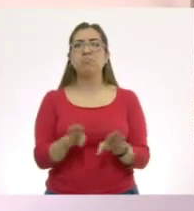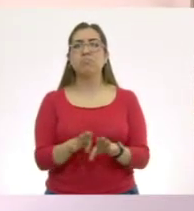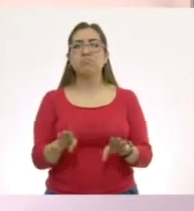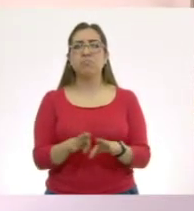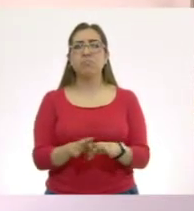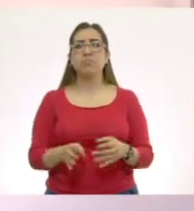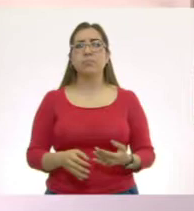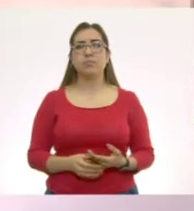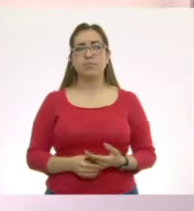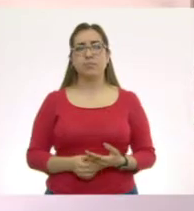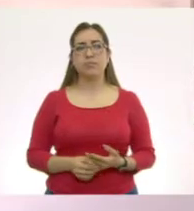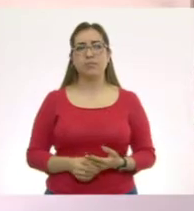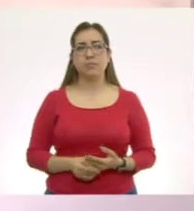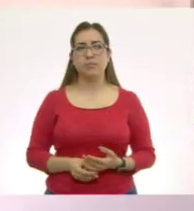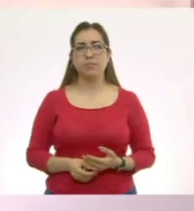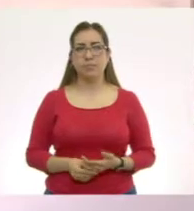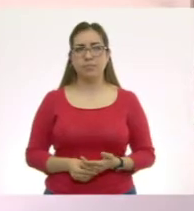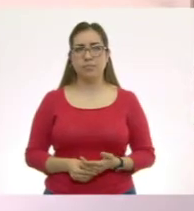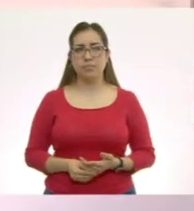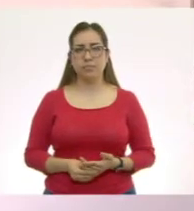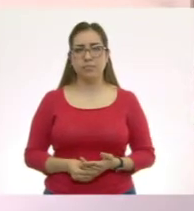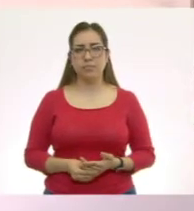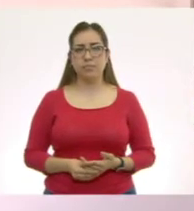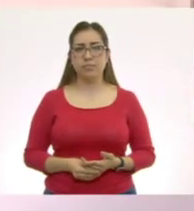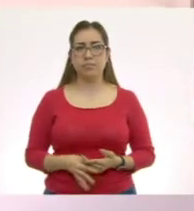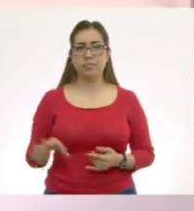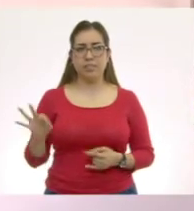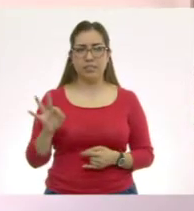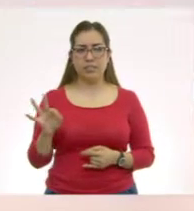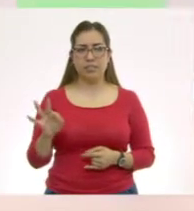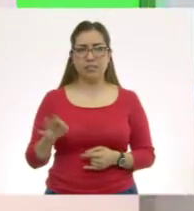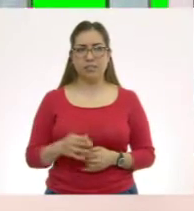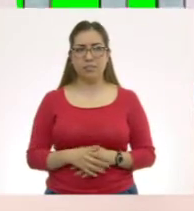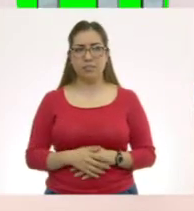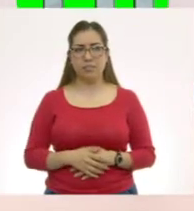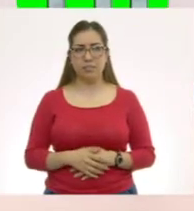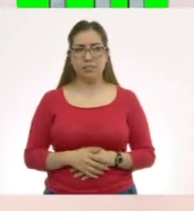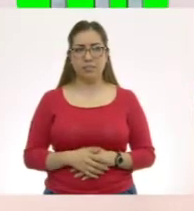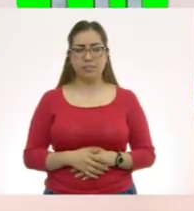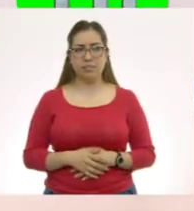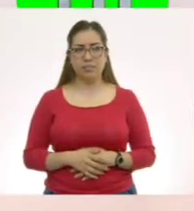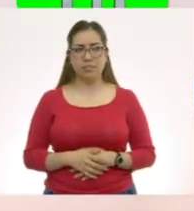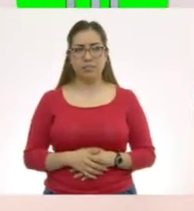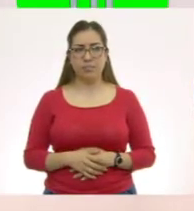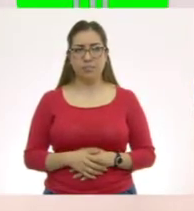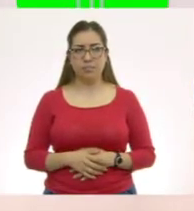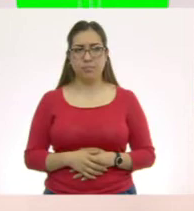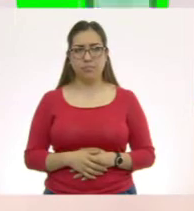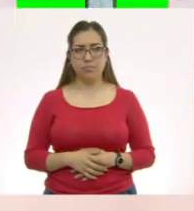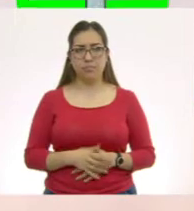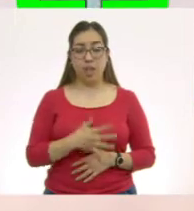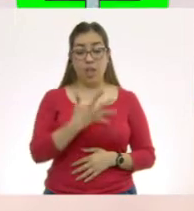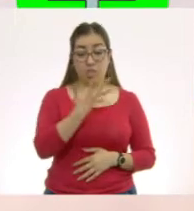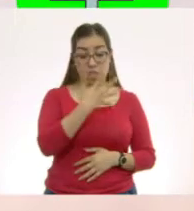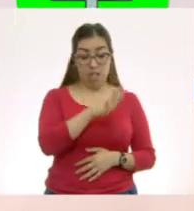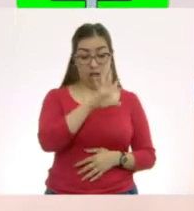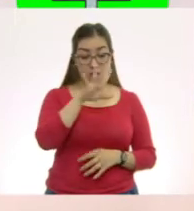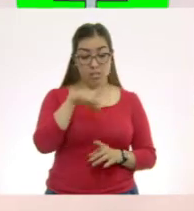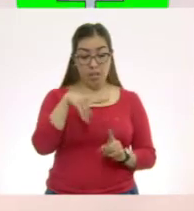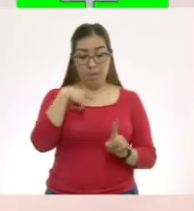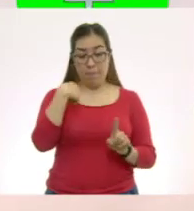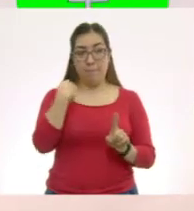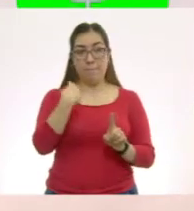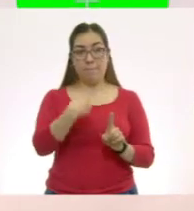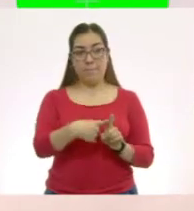Puede ser 10. Muy bien. 10.